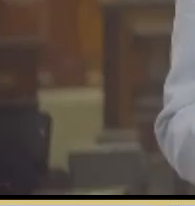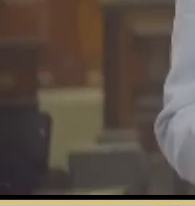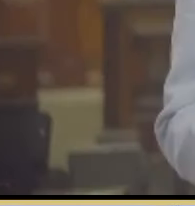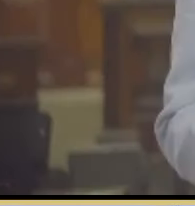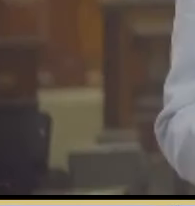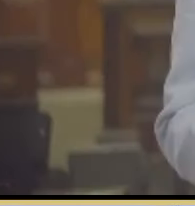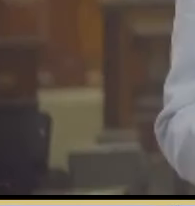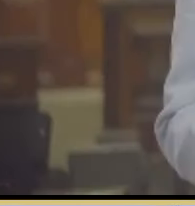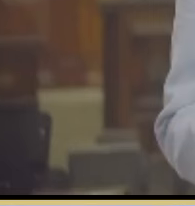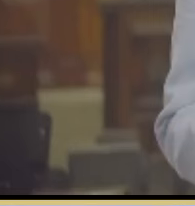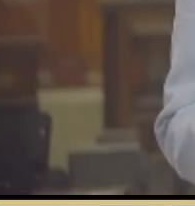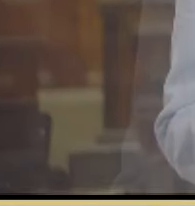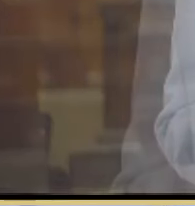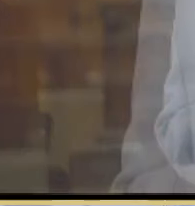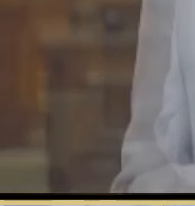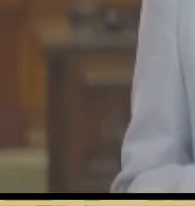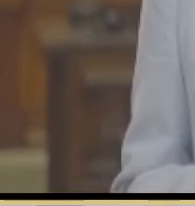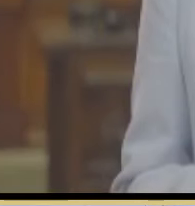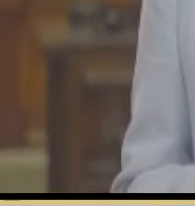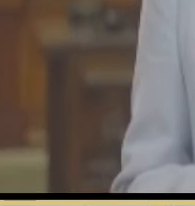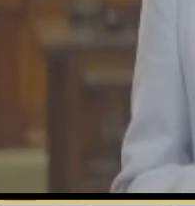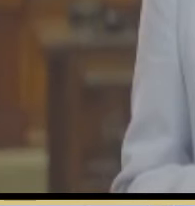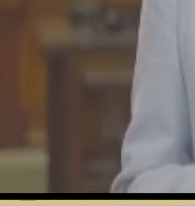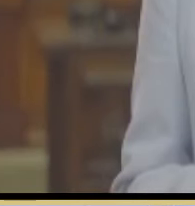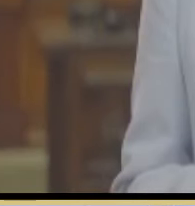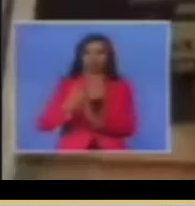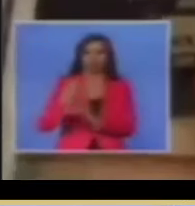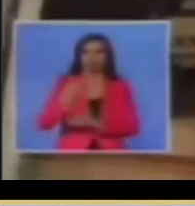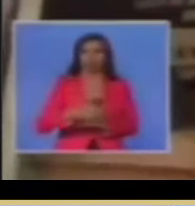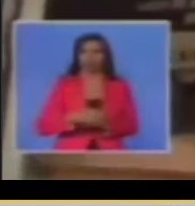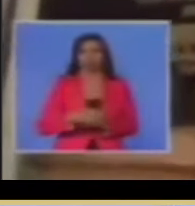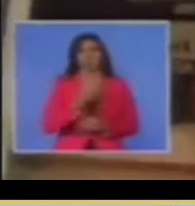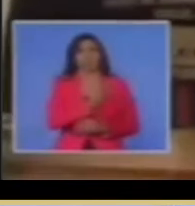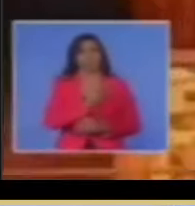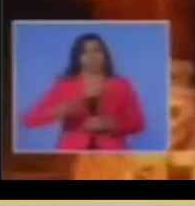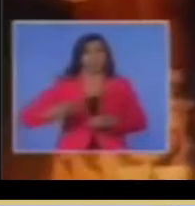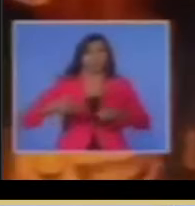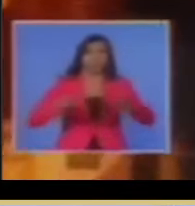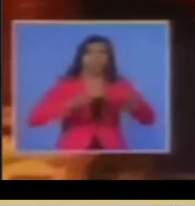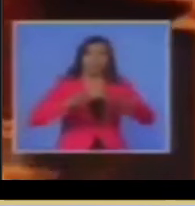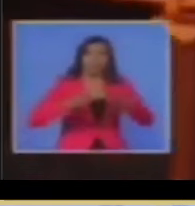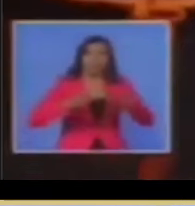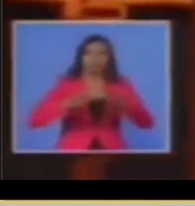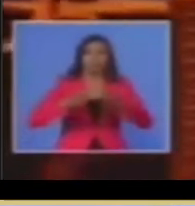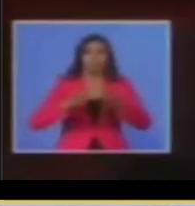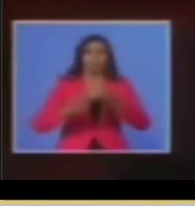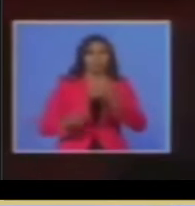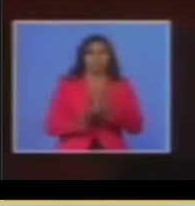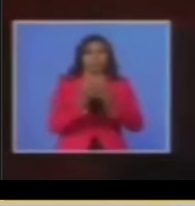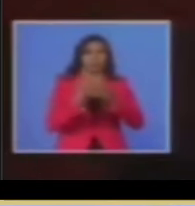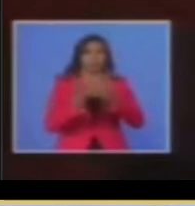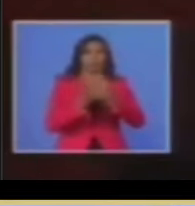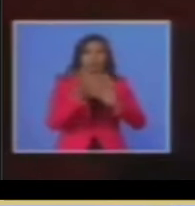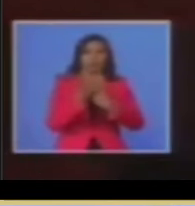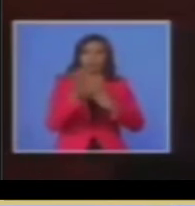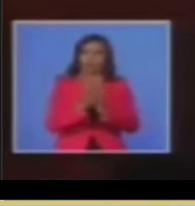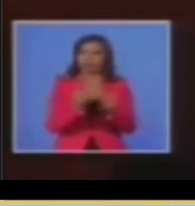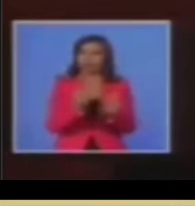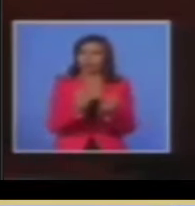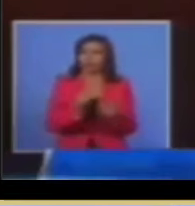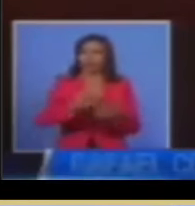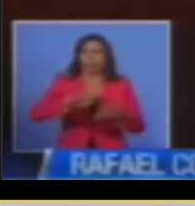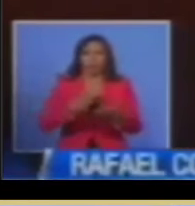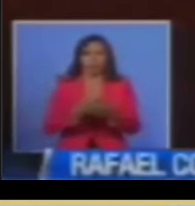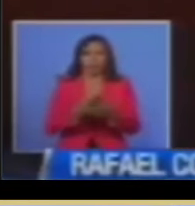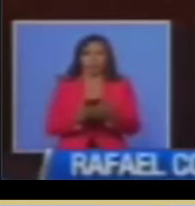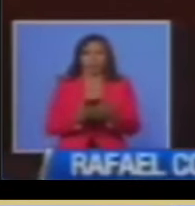recursos Fiscales el presidente justificó la construcción de esta nueva termogen adora y su inversión hay que hacer un balance